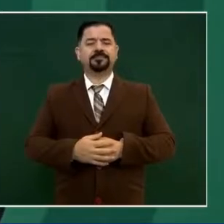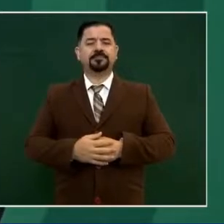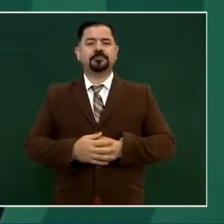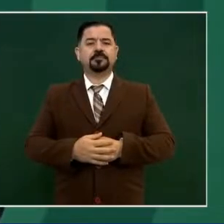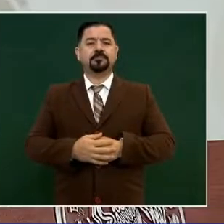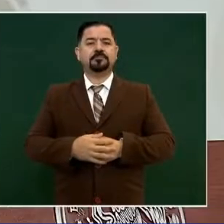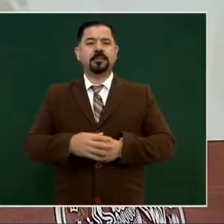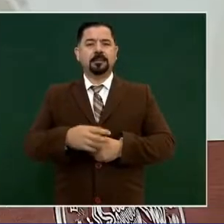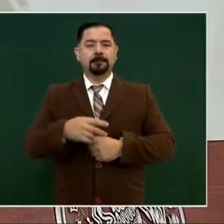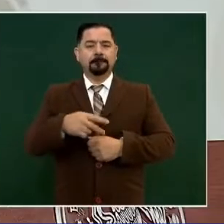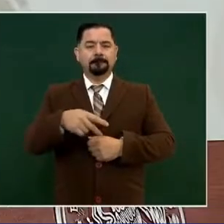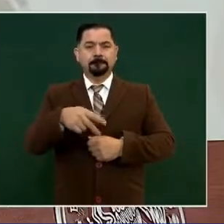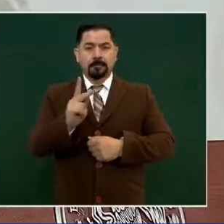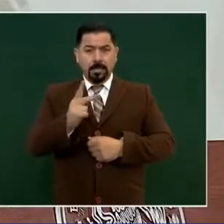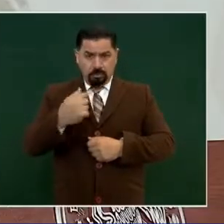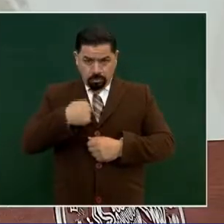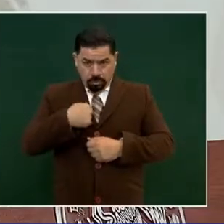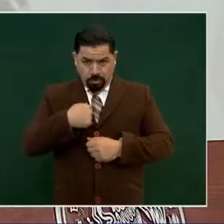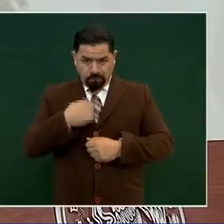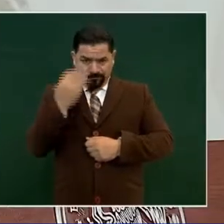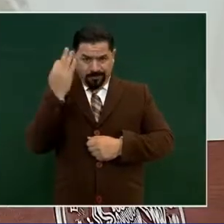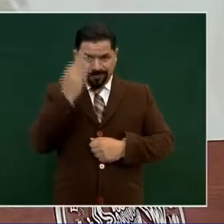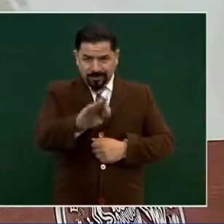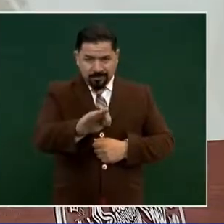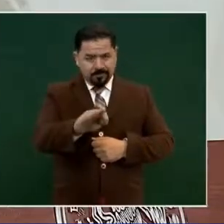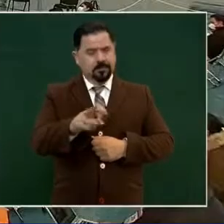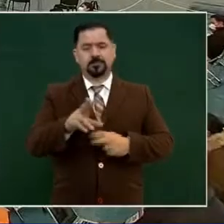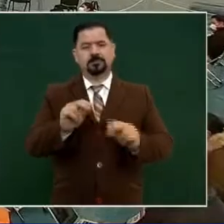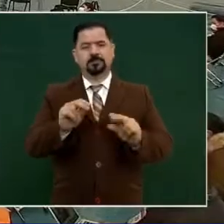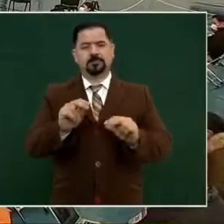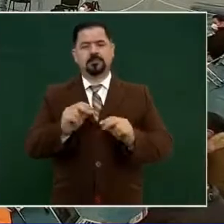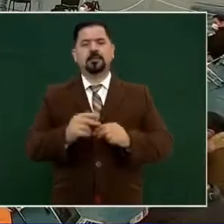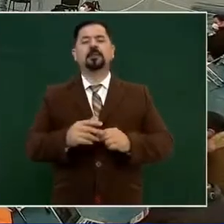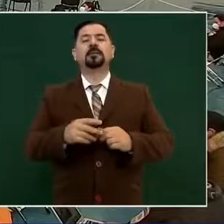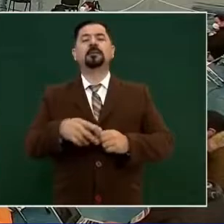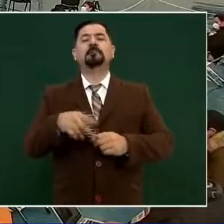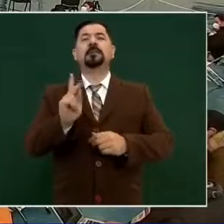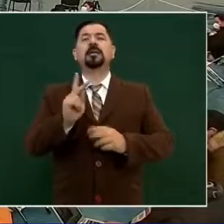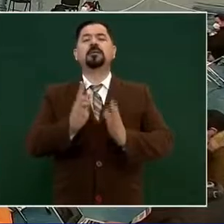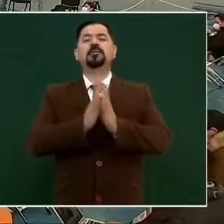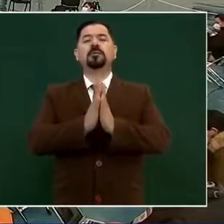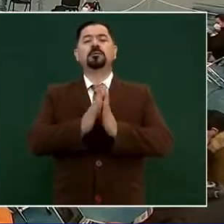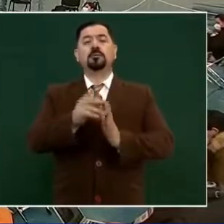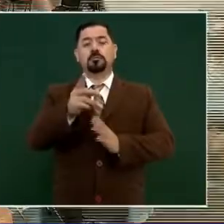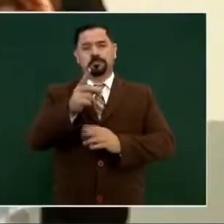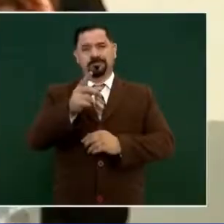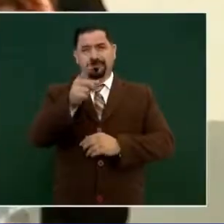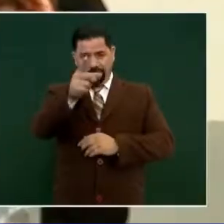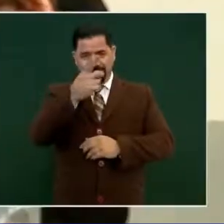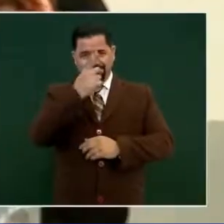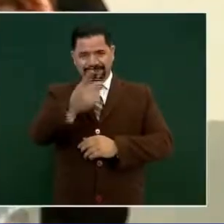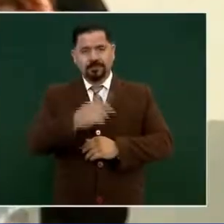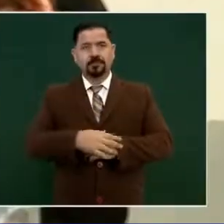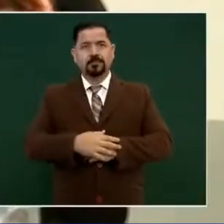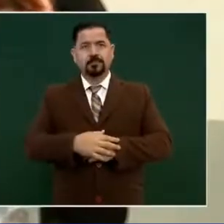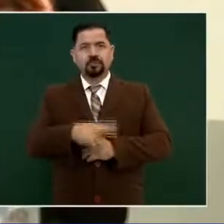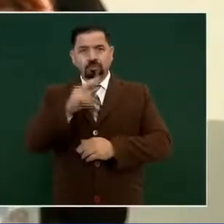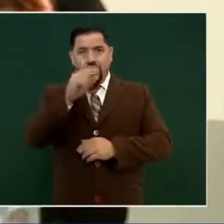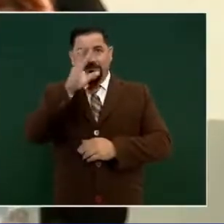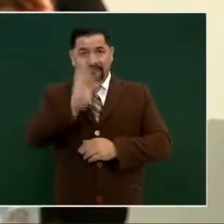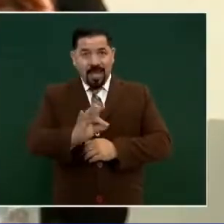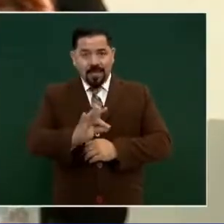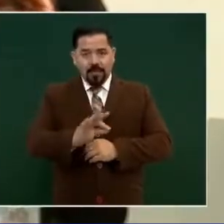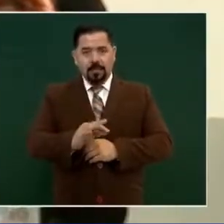no los vamos a traicionar. Sin Nunca. salirme del tema, presidente, usted dice no les vamos a fallar, pero a usted sí le han